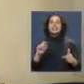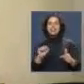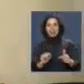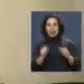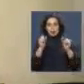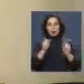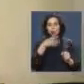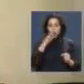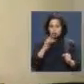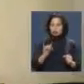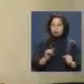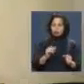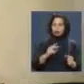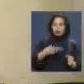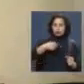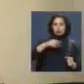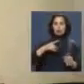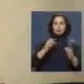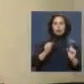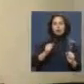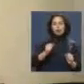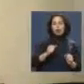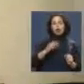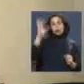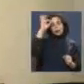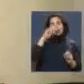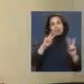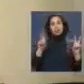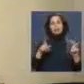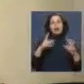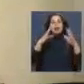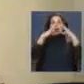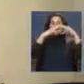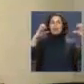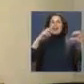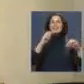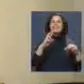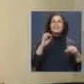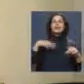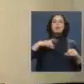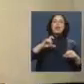este tema. En las comunas de Penco, por una termoeléctrica que desistió.